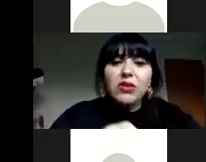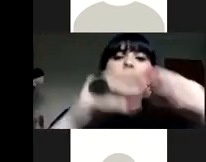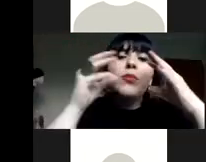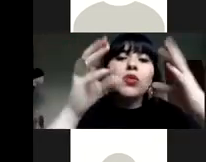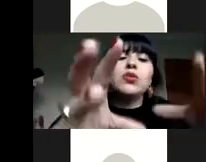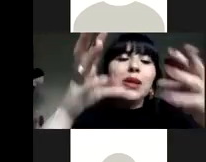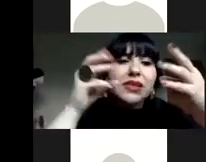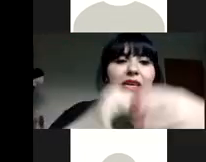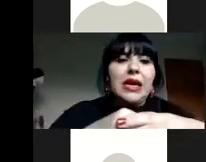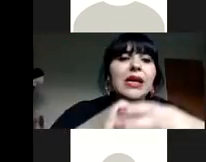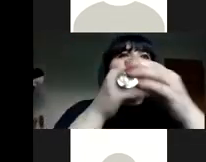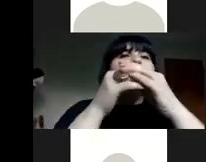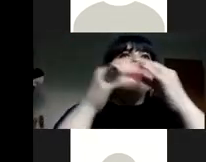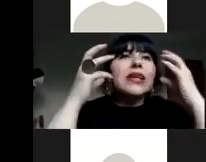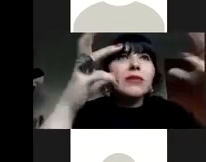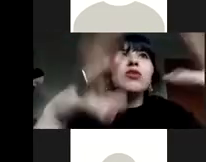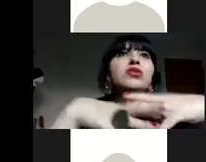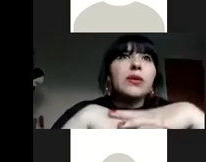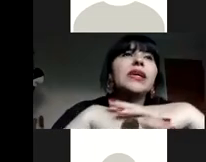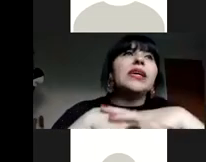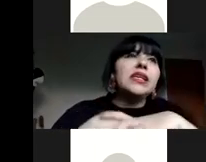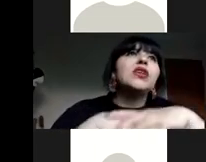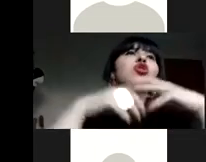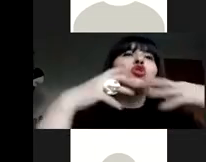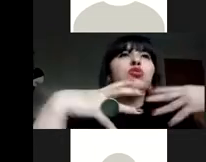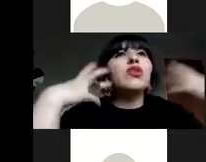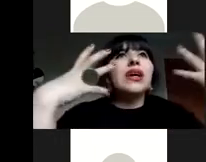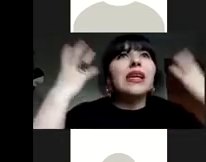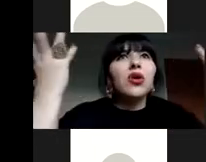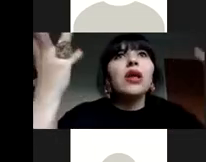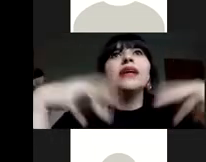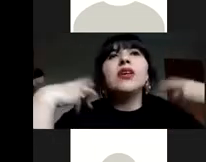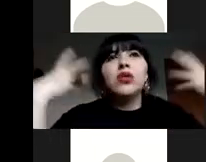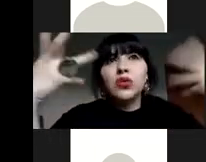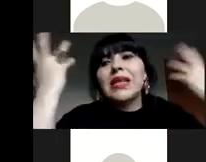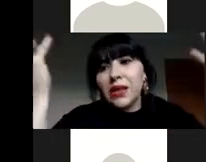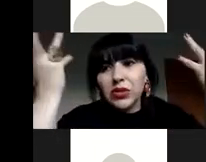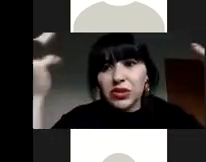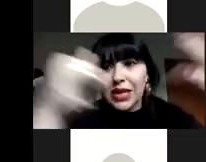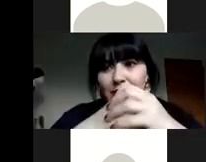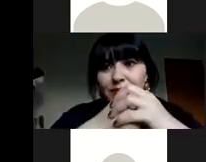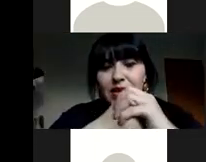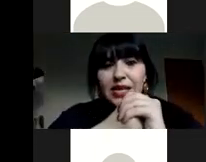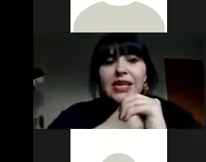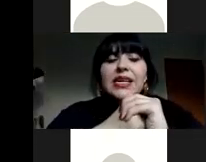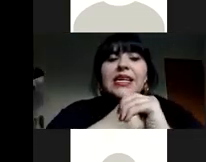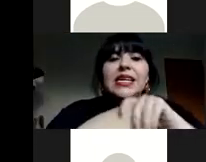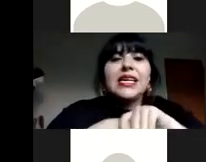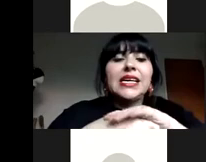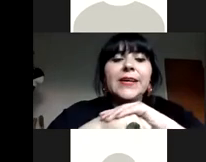enfrentado producto de la pandemia? Marquémonos siempre en consumo de drogas y alcohol y conductas de riesgo asociadas.